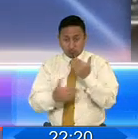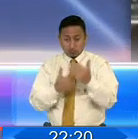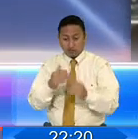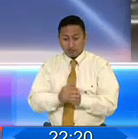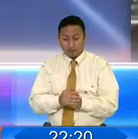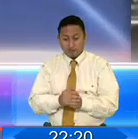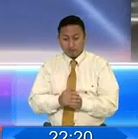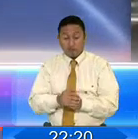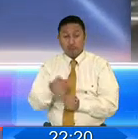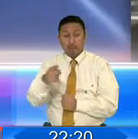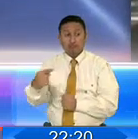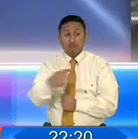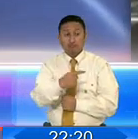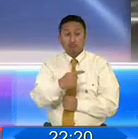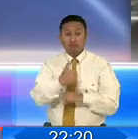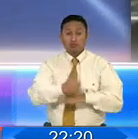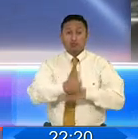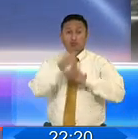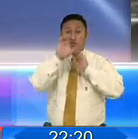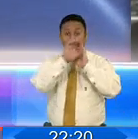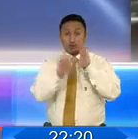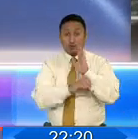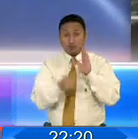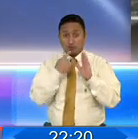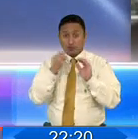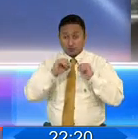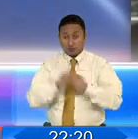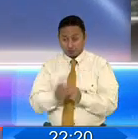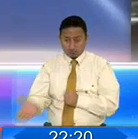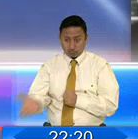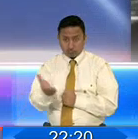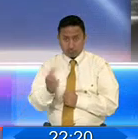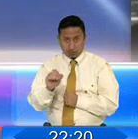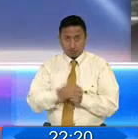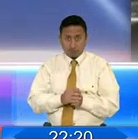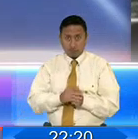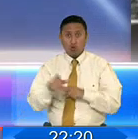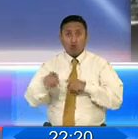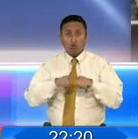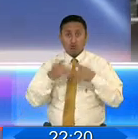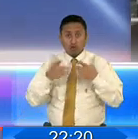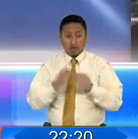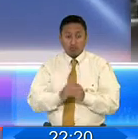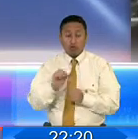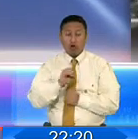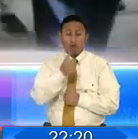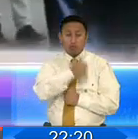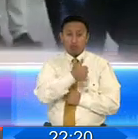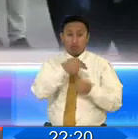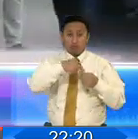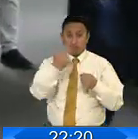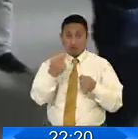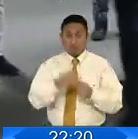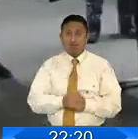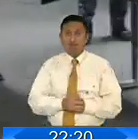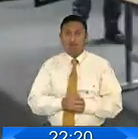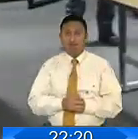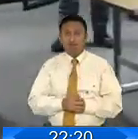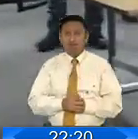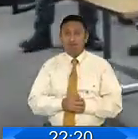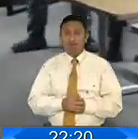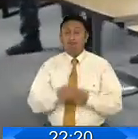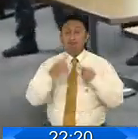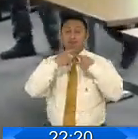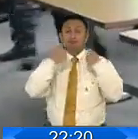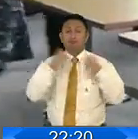da una luz verde por parte de la Corte Constitucional, de igual forma. Si existe una renuncia, por ejemplo. El periodo de Celi culmina en marzo